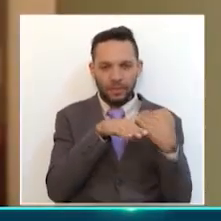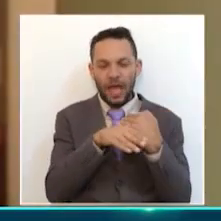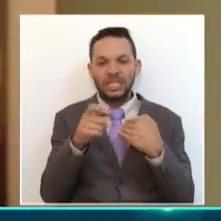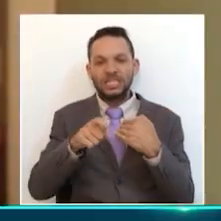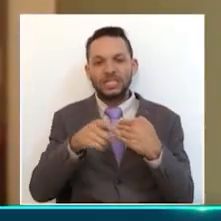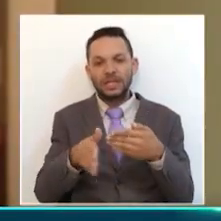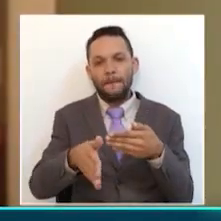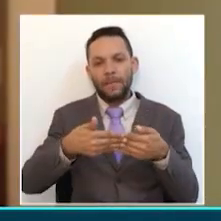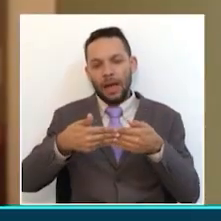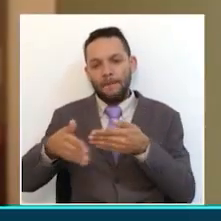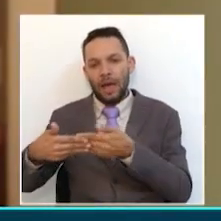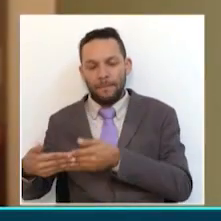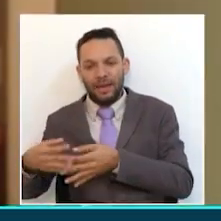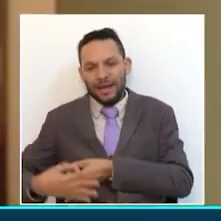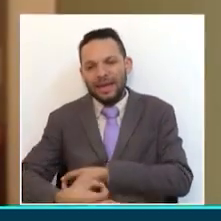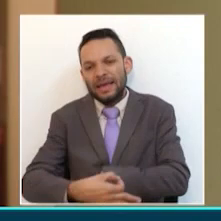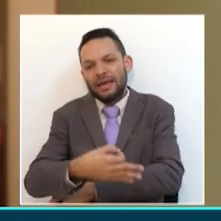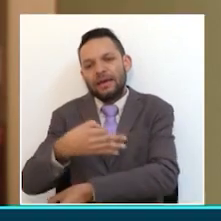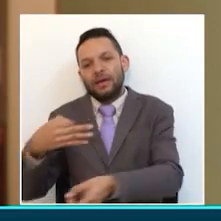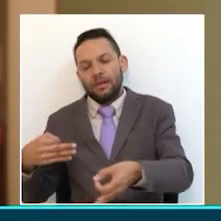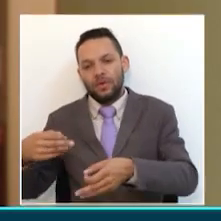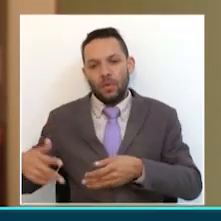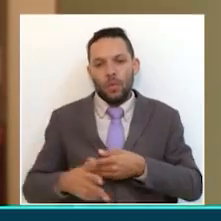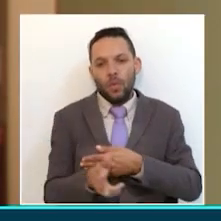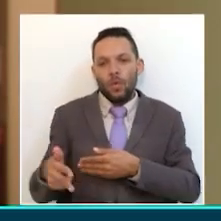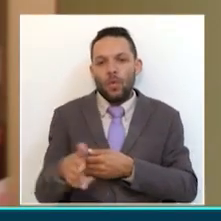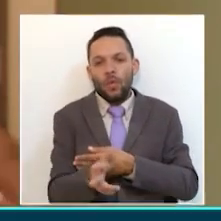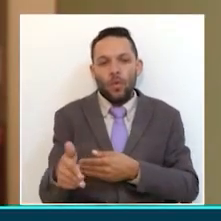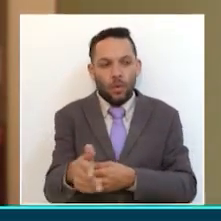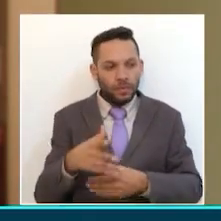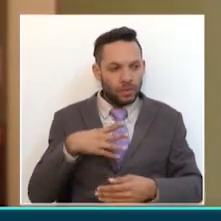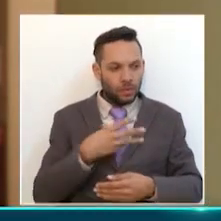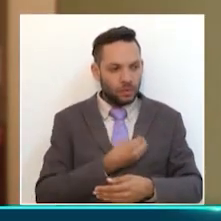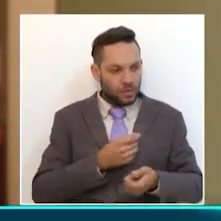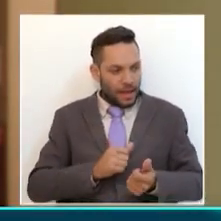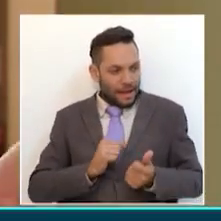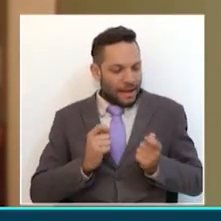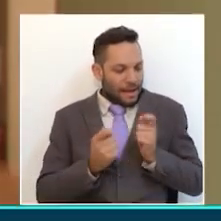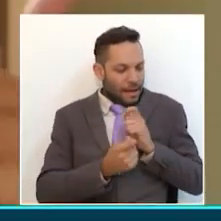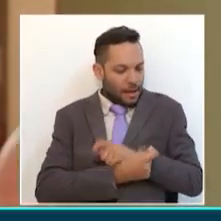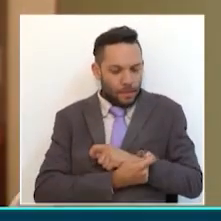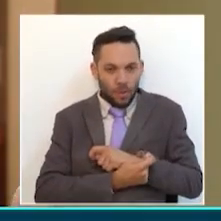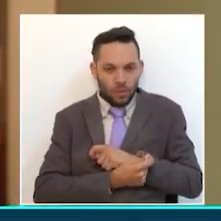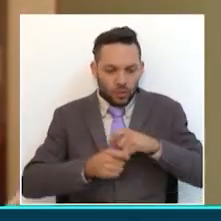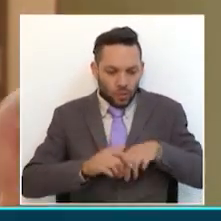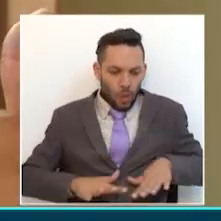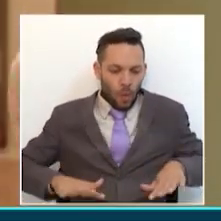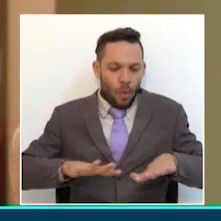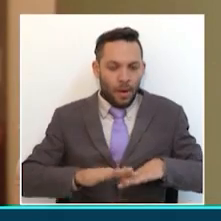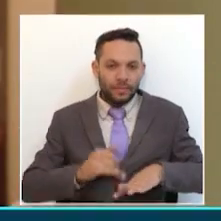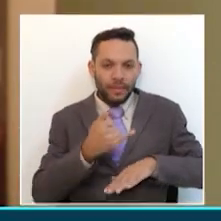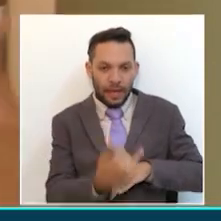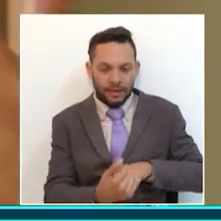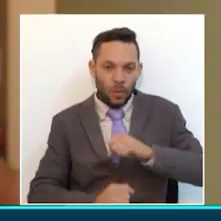Palacio. Bueno, nos toca hacer unos nuevos cambios de circulación en el sector. ¿Por qué? Porque las obras continúan.